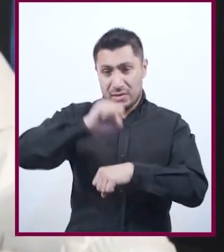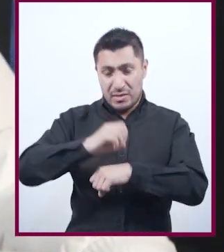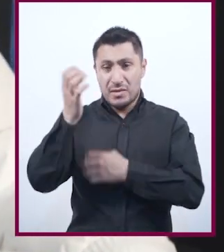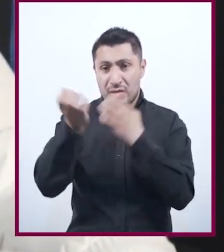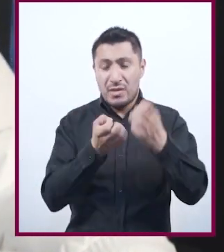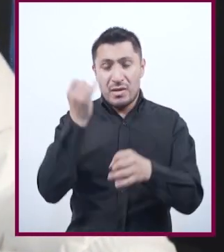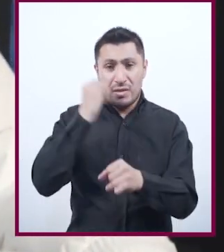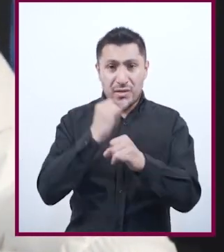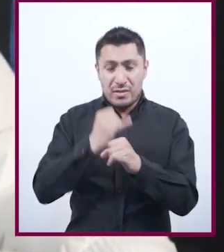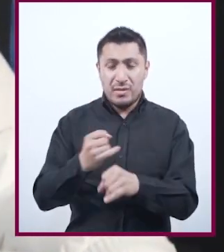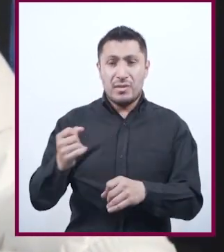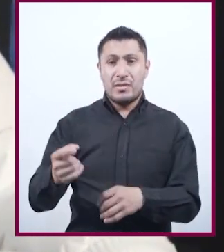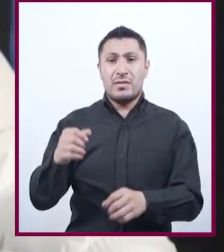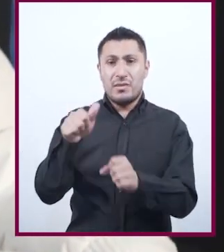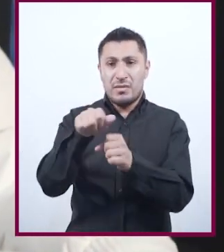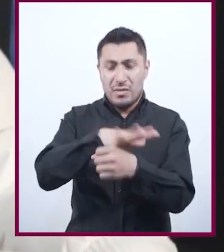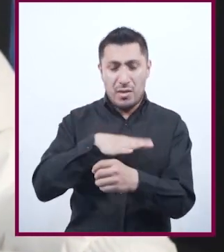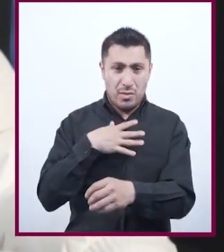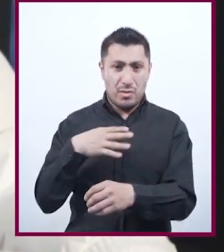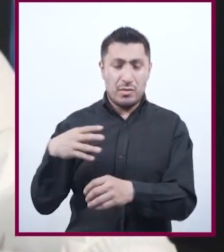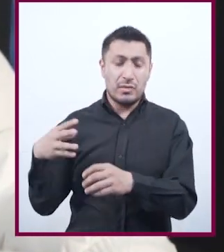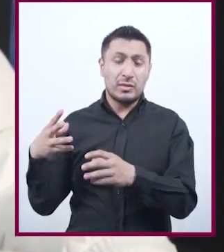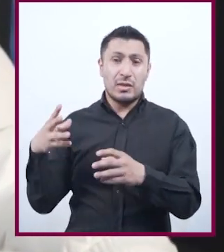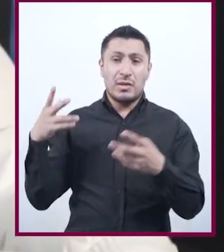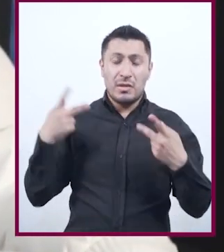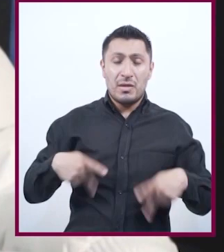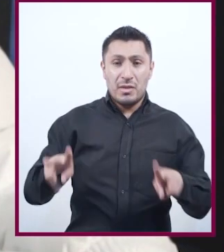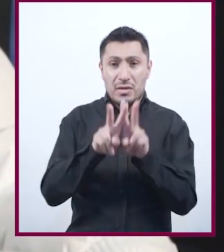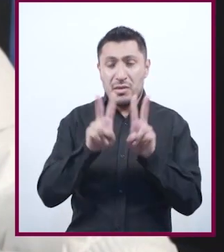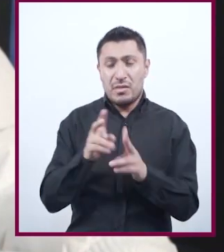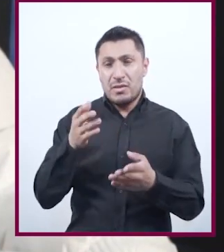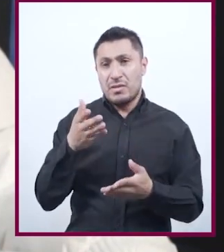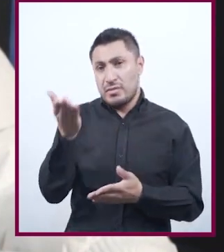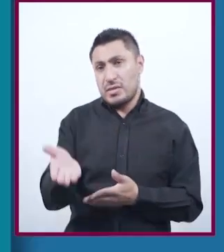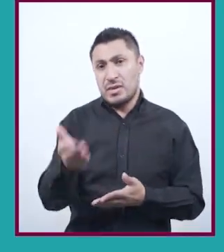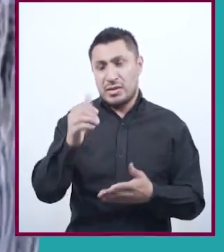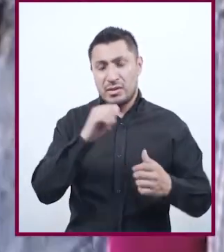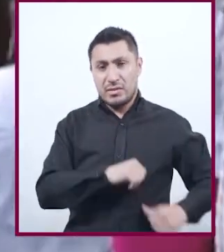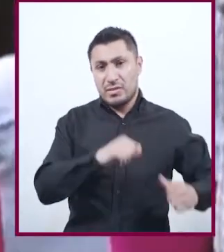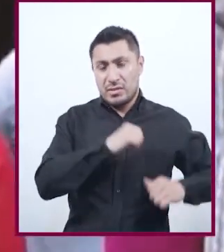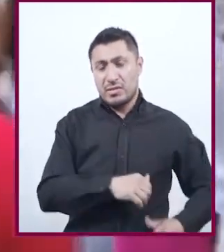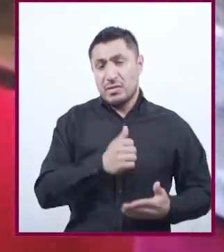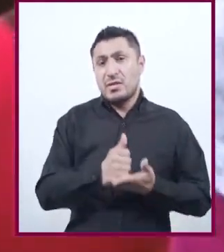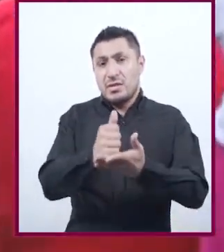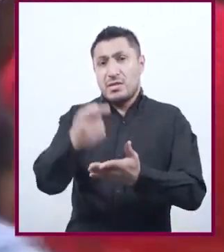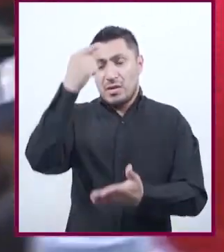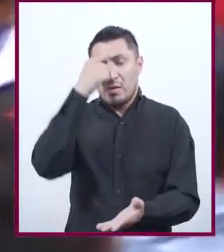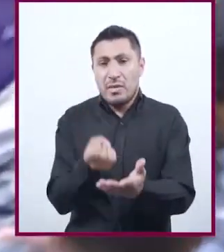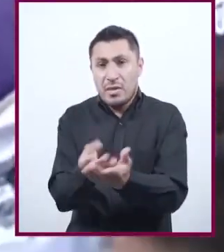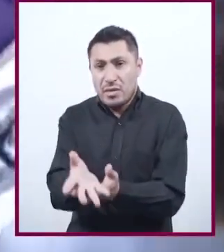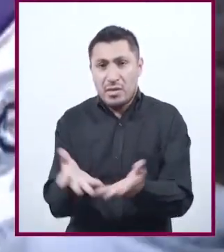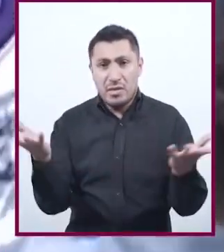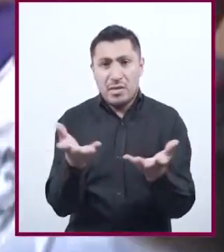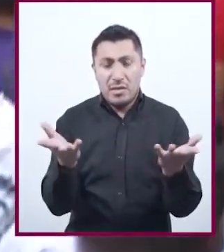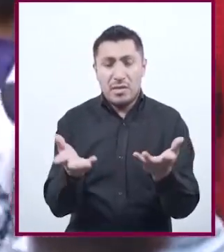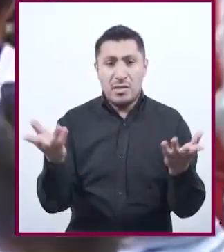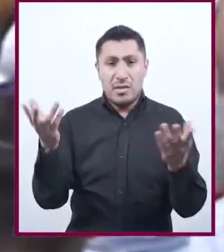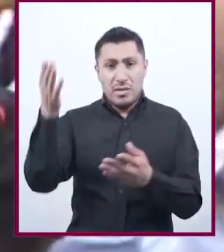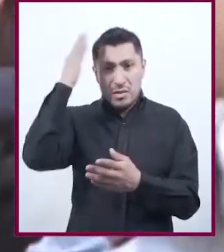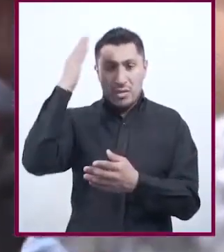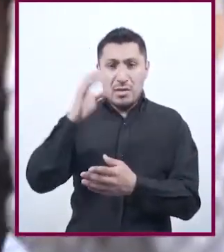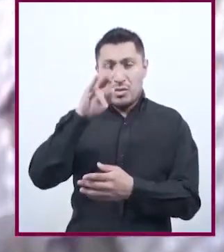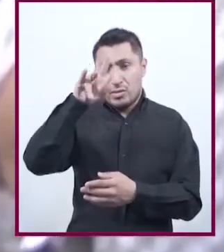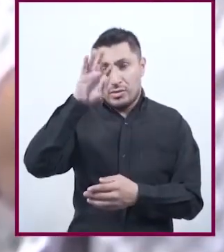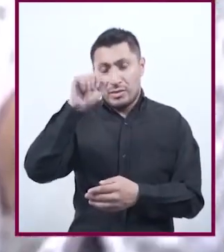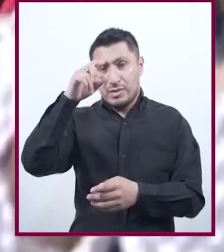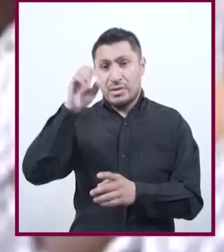han pedido la intervención de las autoridades para poder salir y llevar al Señor de la Cuevita a bendecir los 8 barrios de Iztapalapa. Como